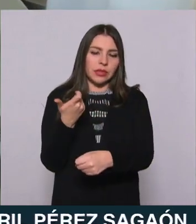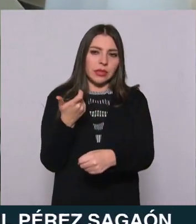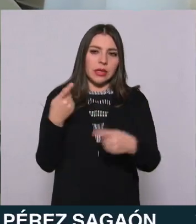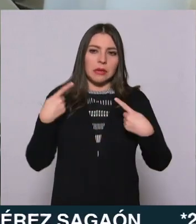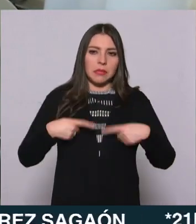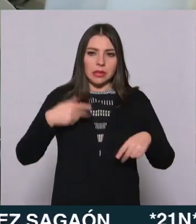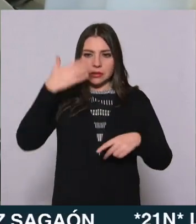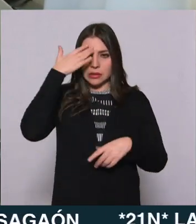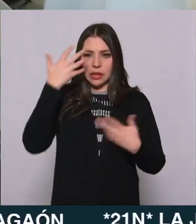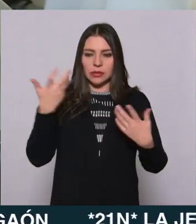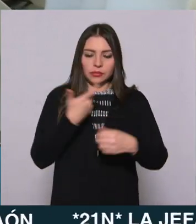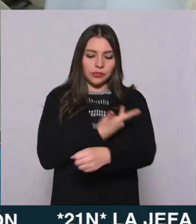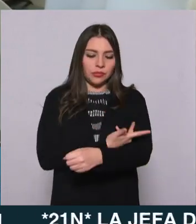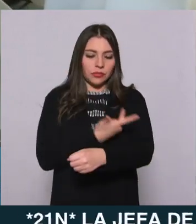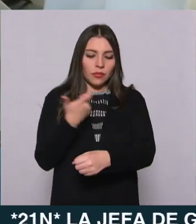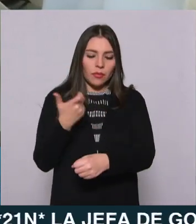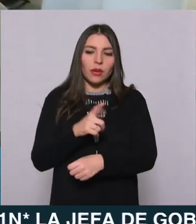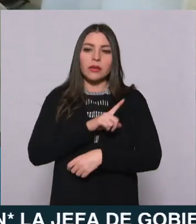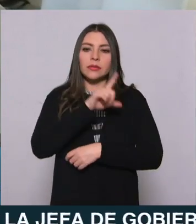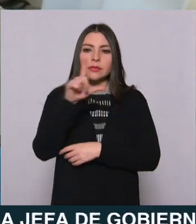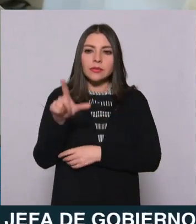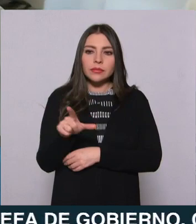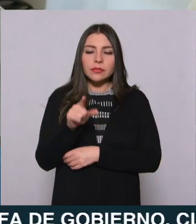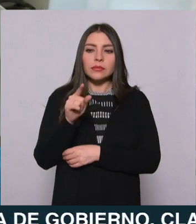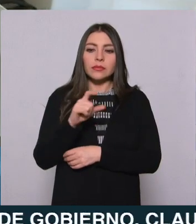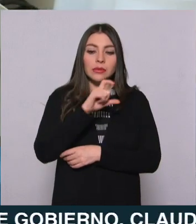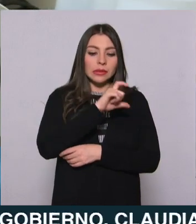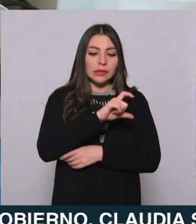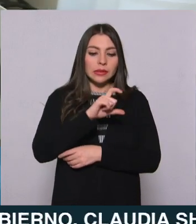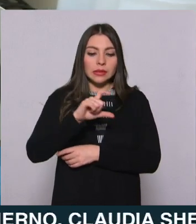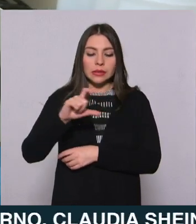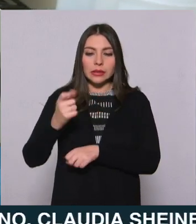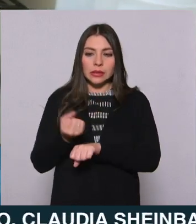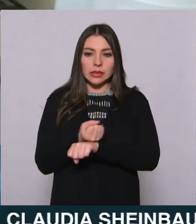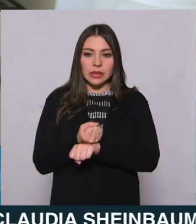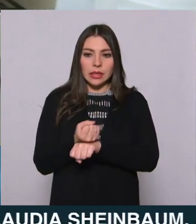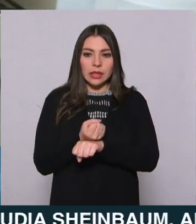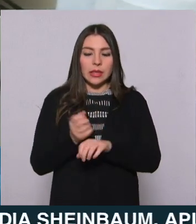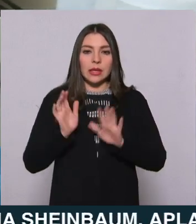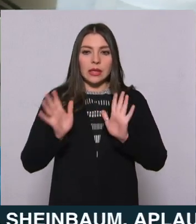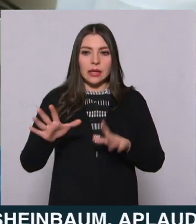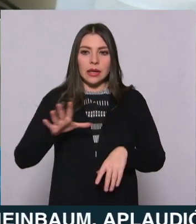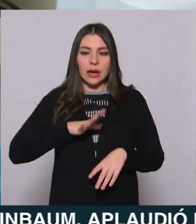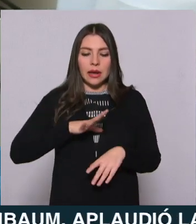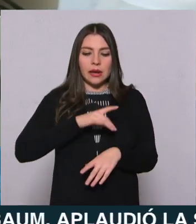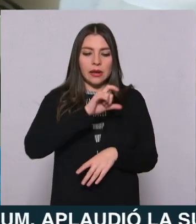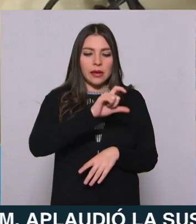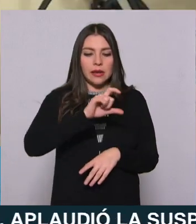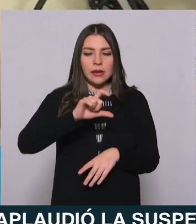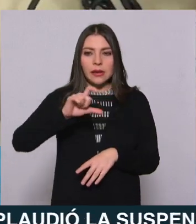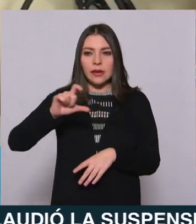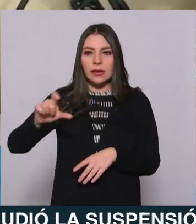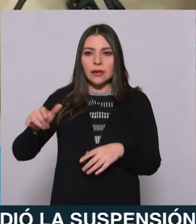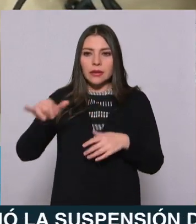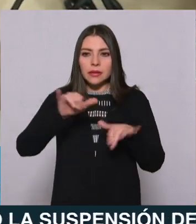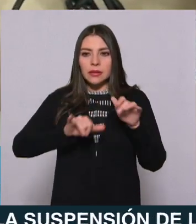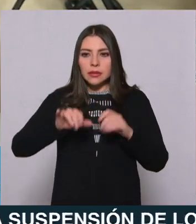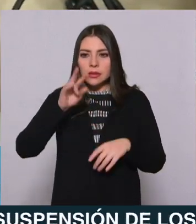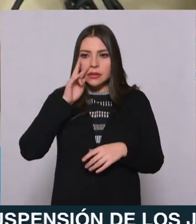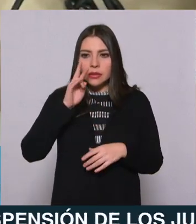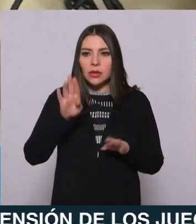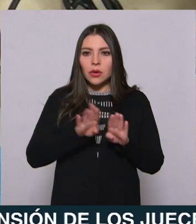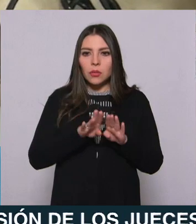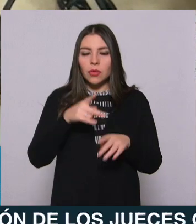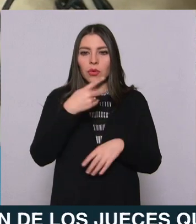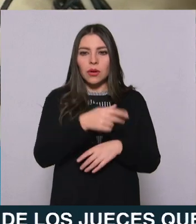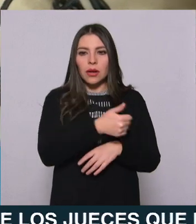calificado, el tratamiento que se le puede dar a las muestras como tal, el proceso en los